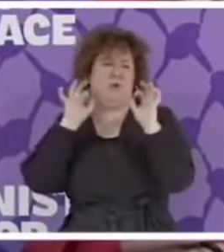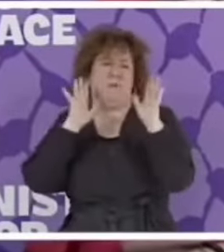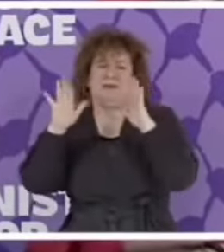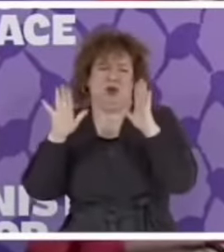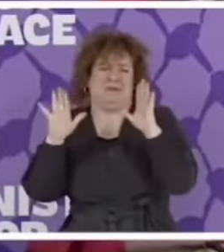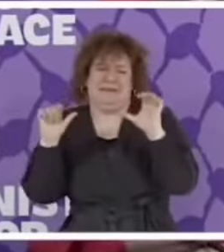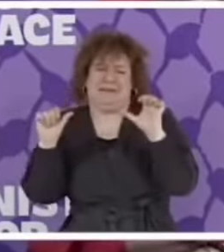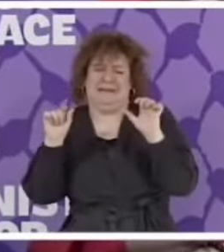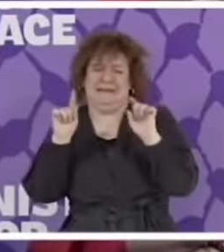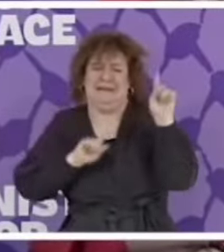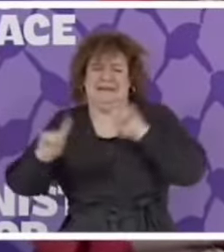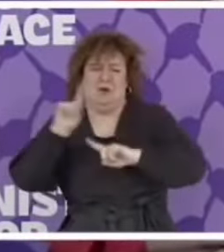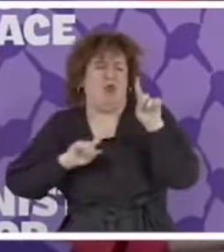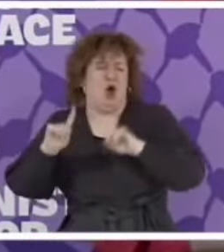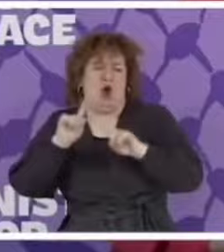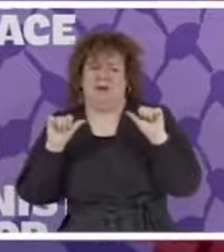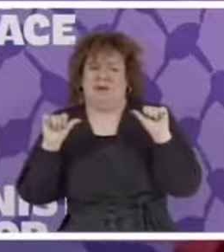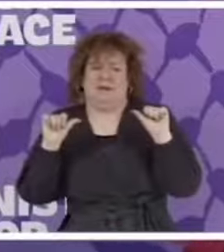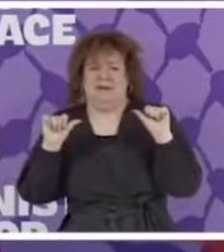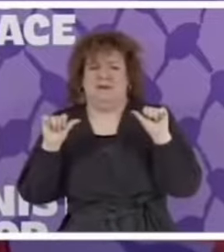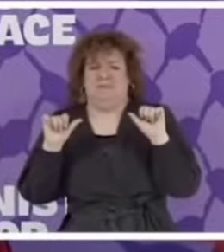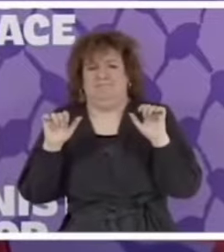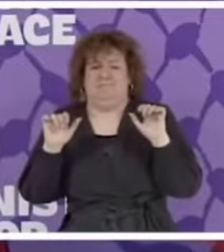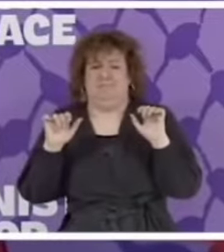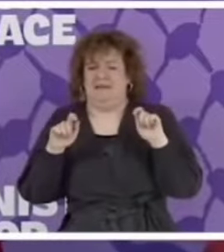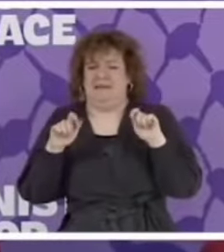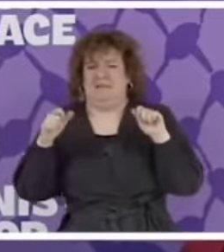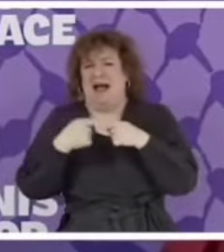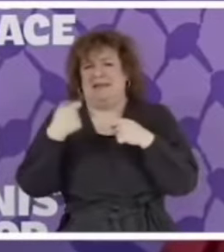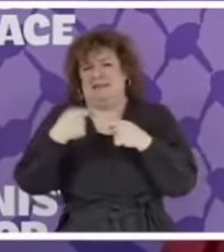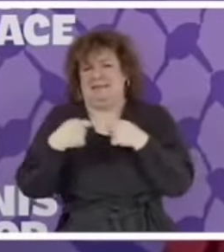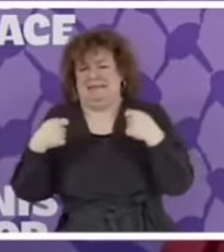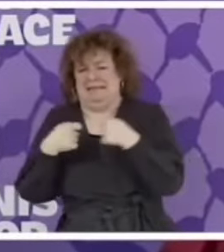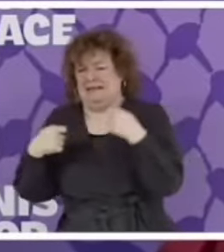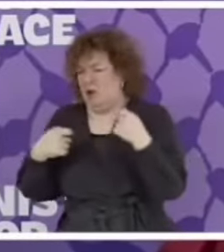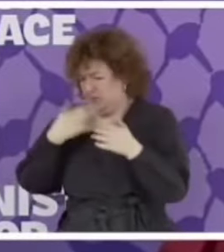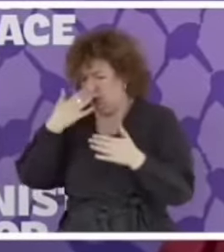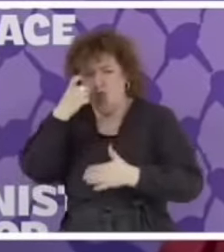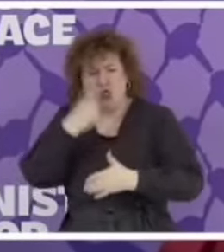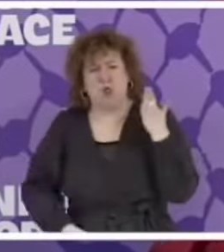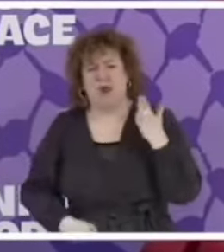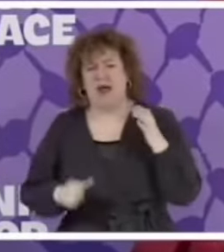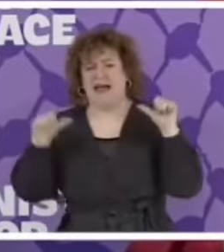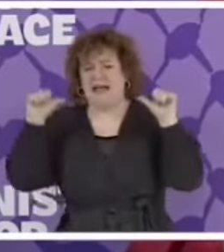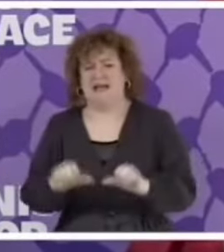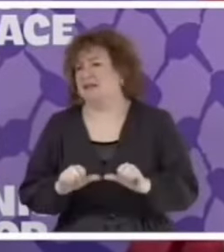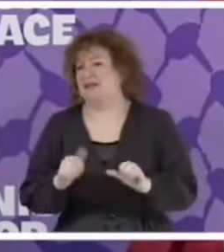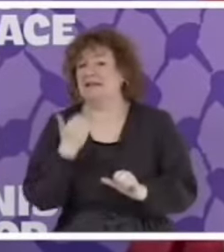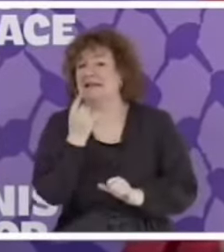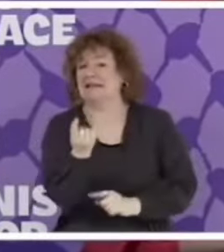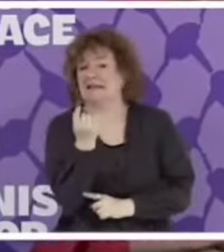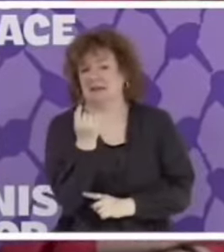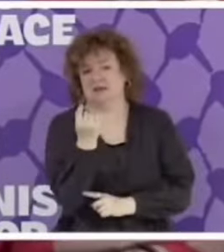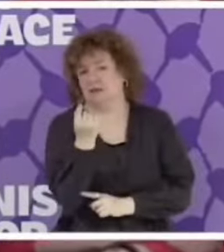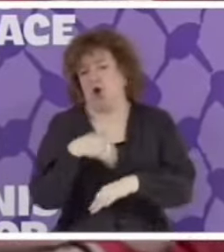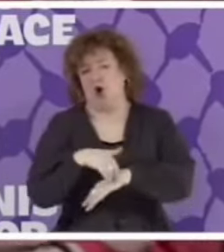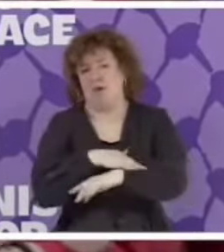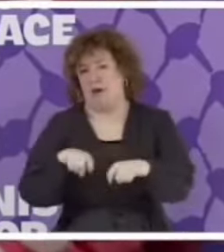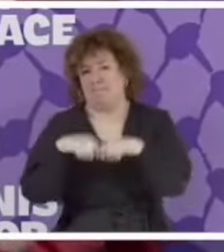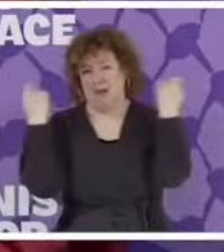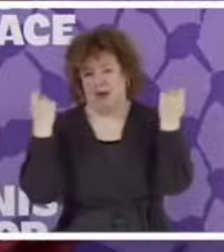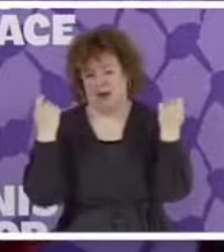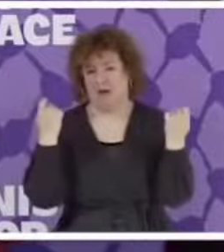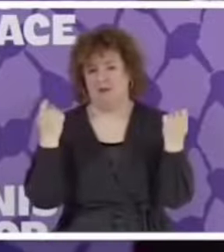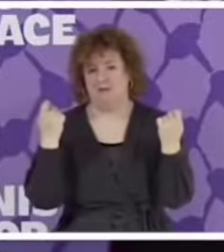la crisis más dura, la que realmente estuvo a muy poquito de acabar con el gobierno